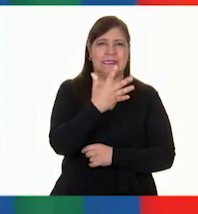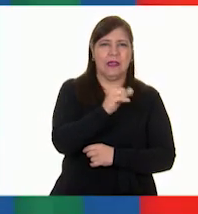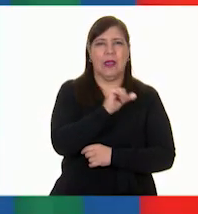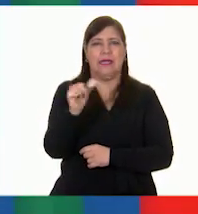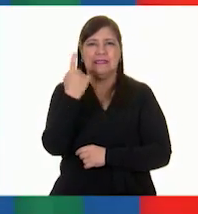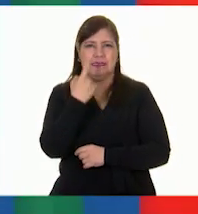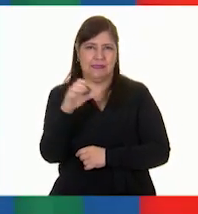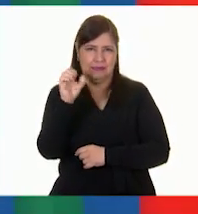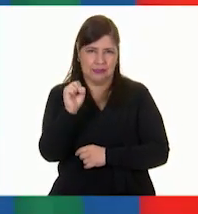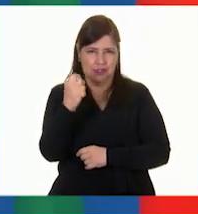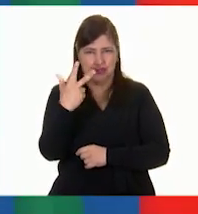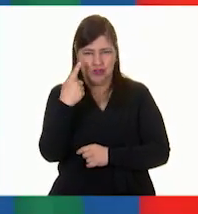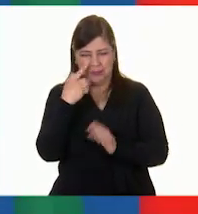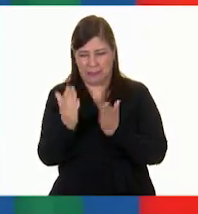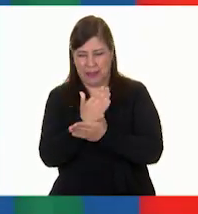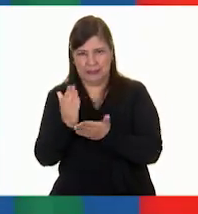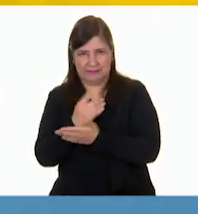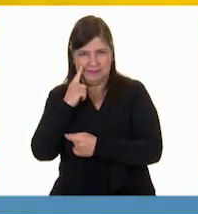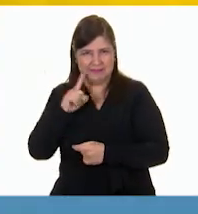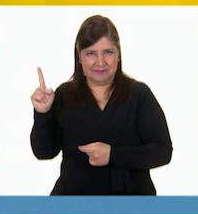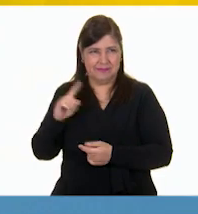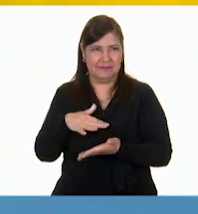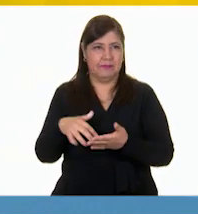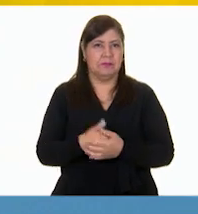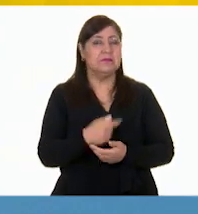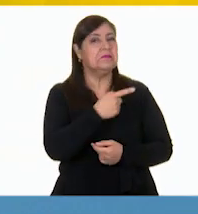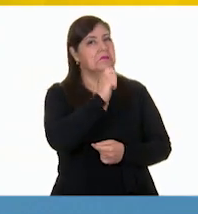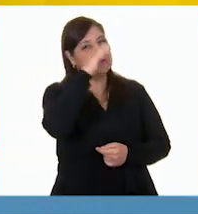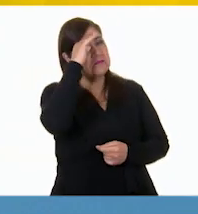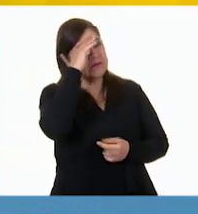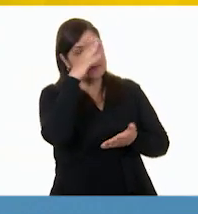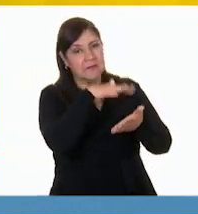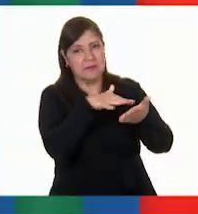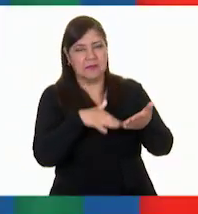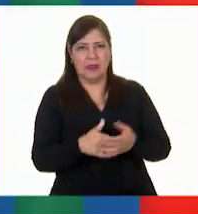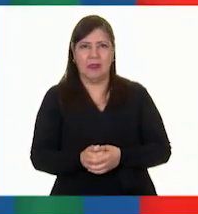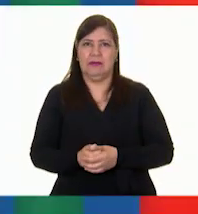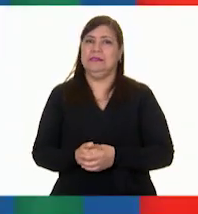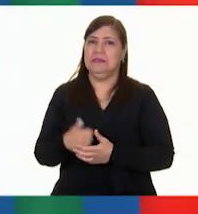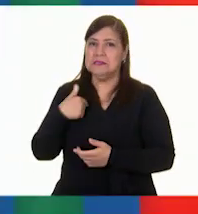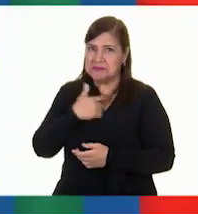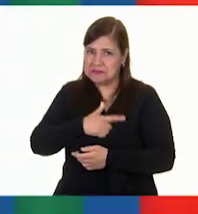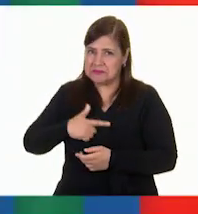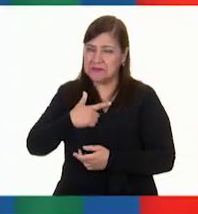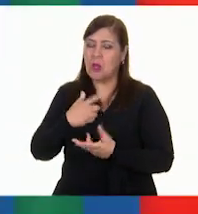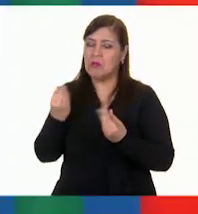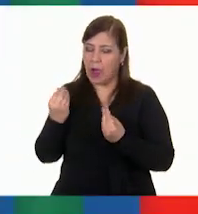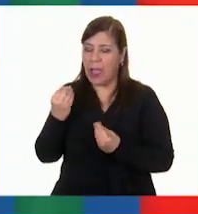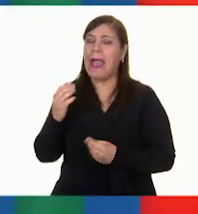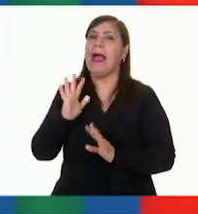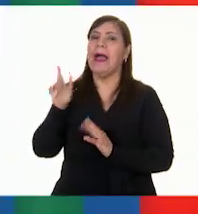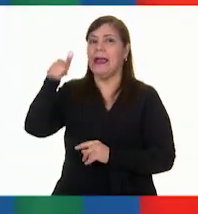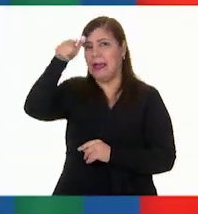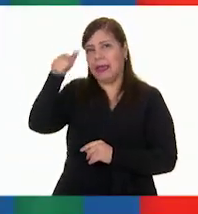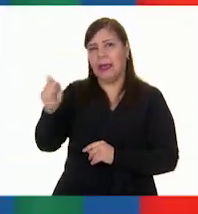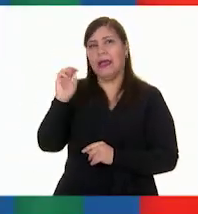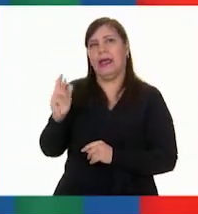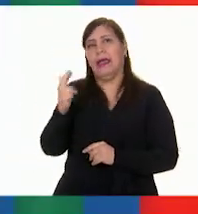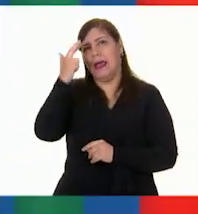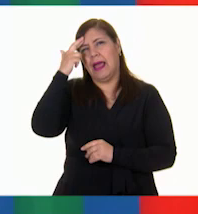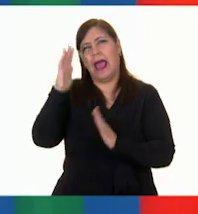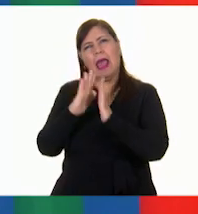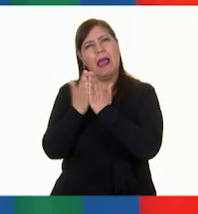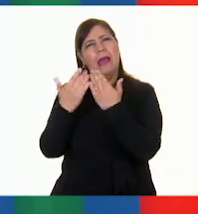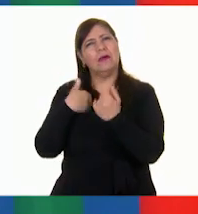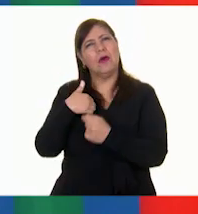a las 168. ¿Qué te pareció la lectura, María? Ay, Gaby, pues me gustó mucho porque me recordó un libro que leí